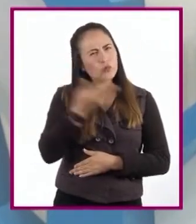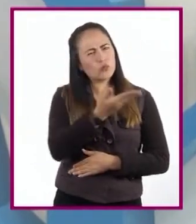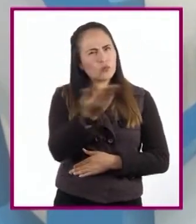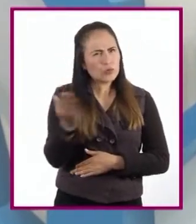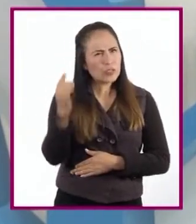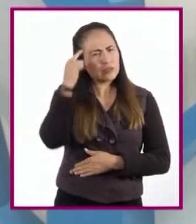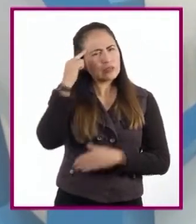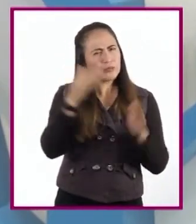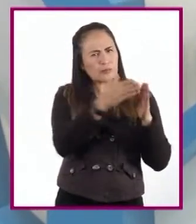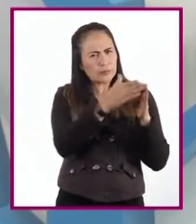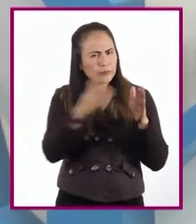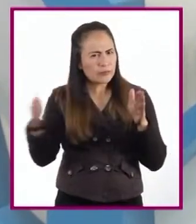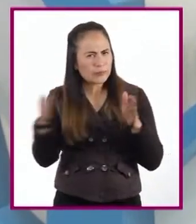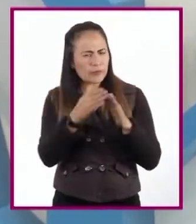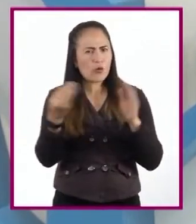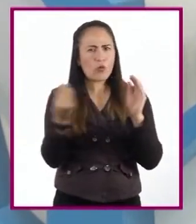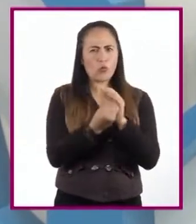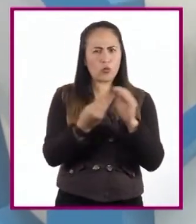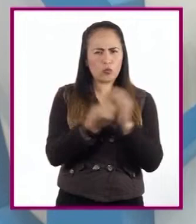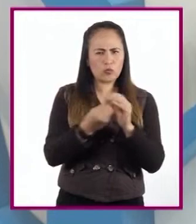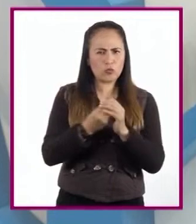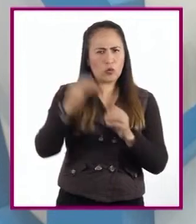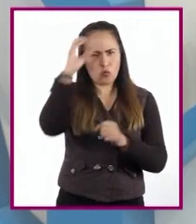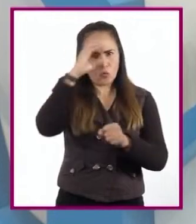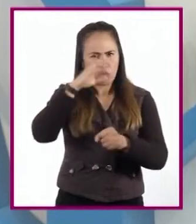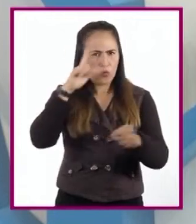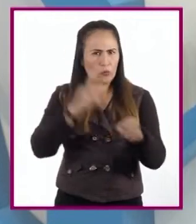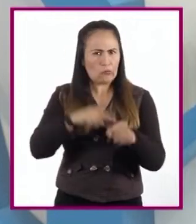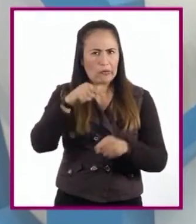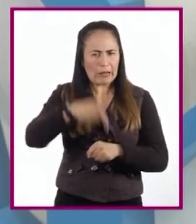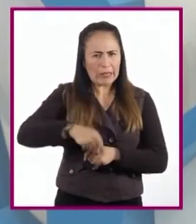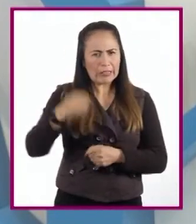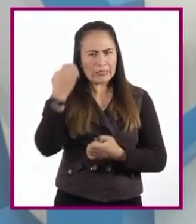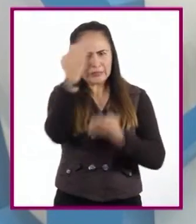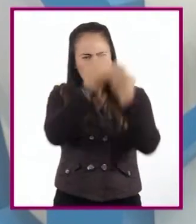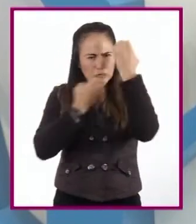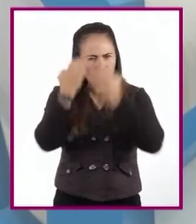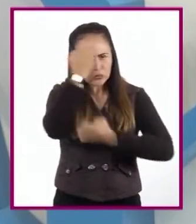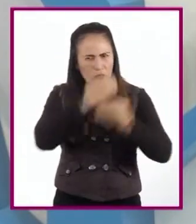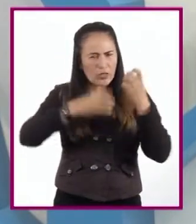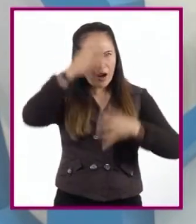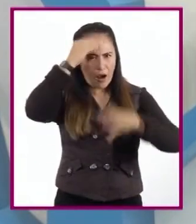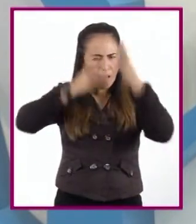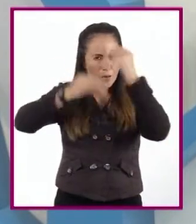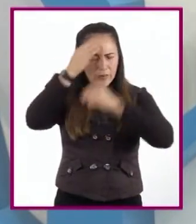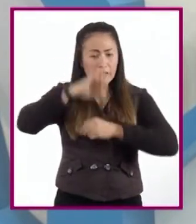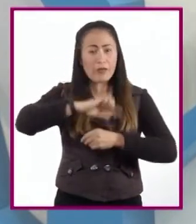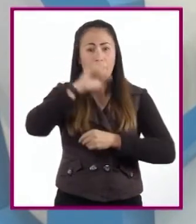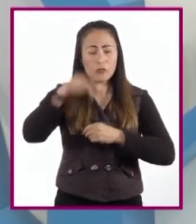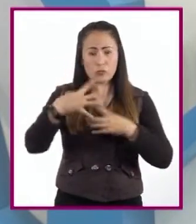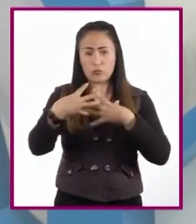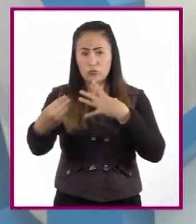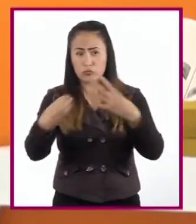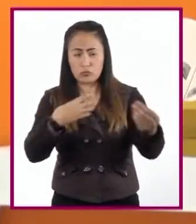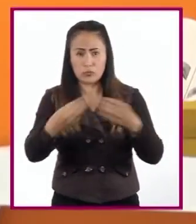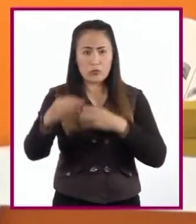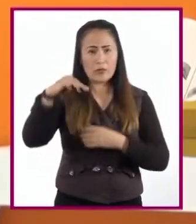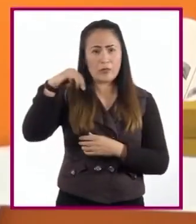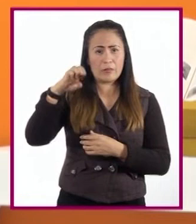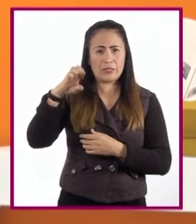largo de esta sesión estudiaremos a una de las civilizaciones que fueron cimiento para el desarrollo de las grandes culturas